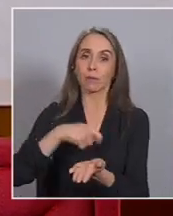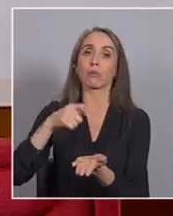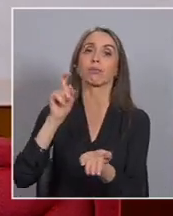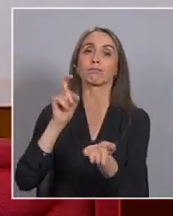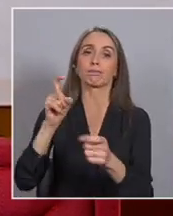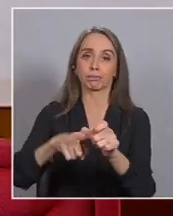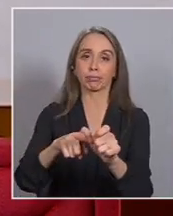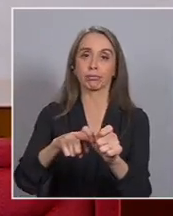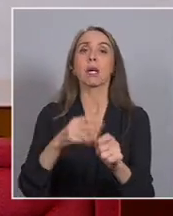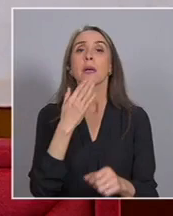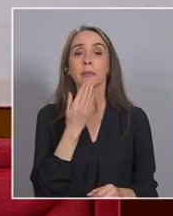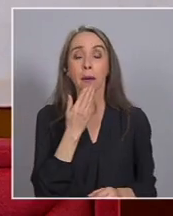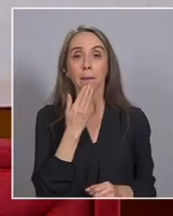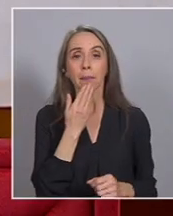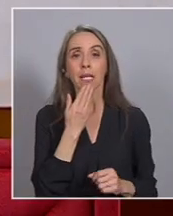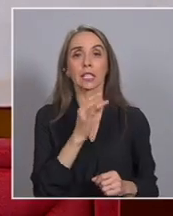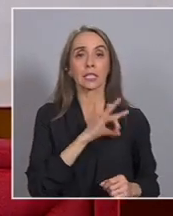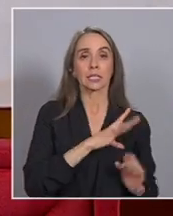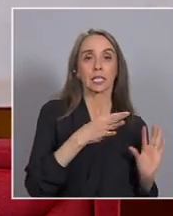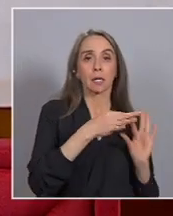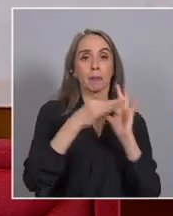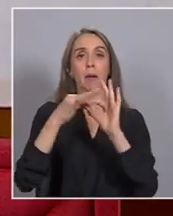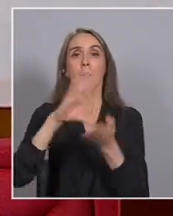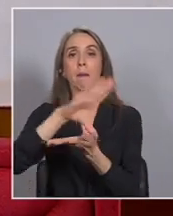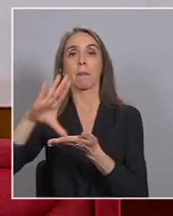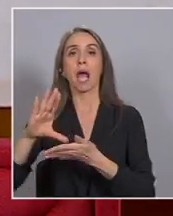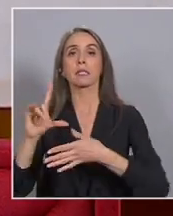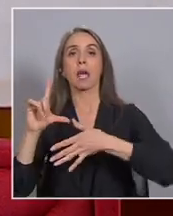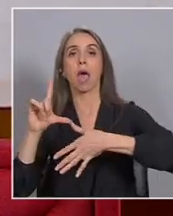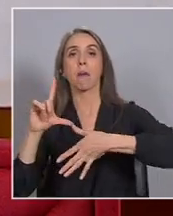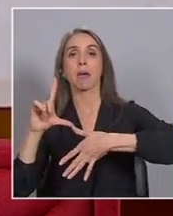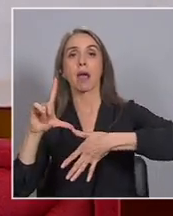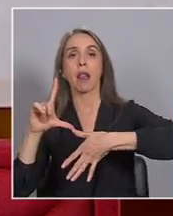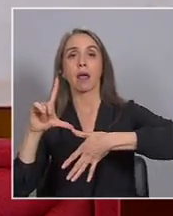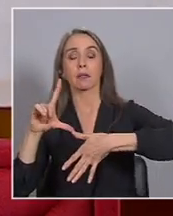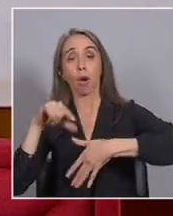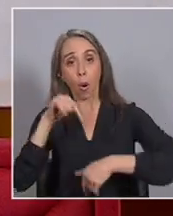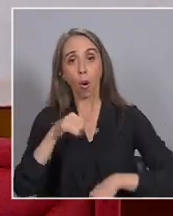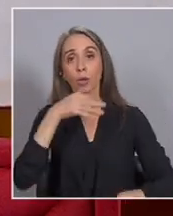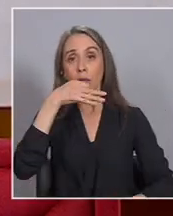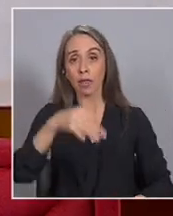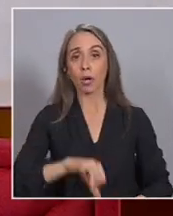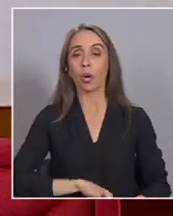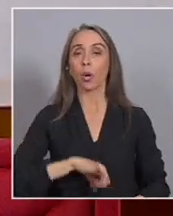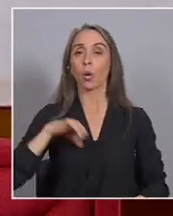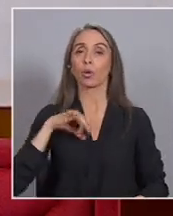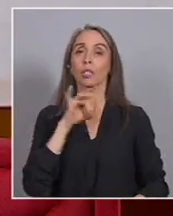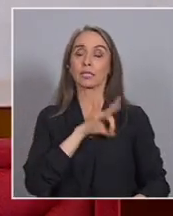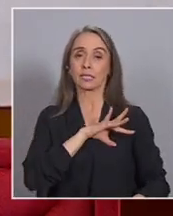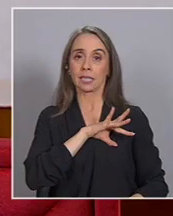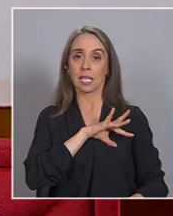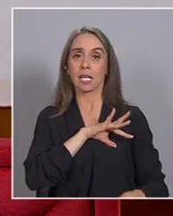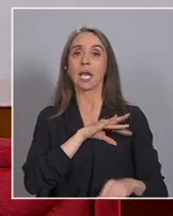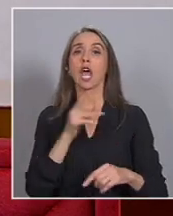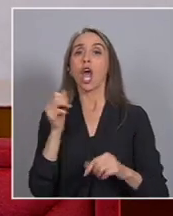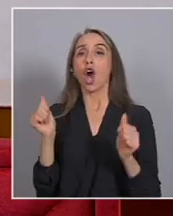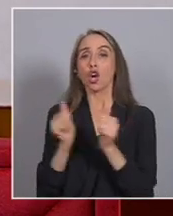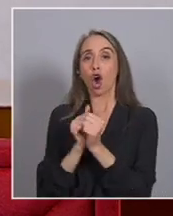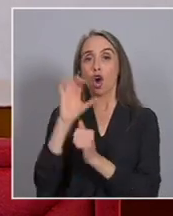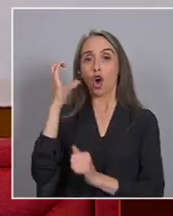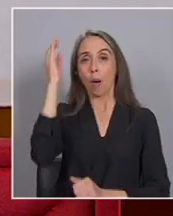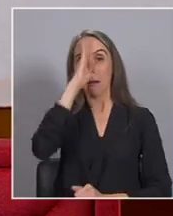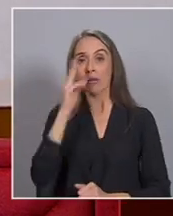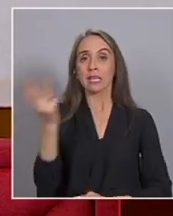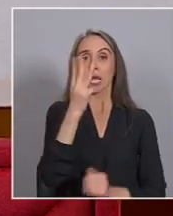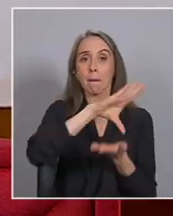estamos estrechando nuestros lazos con América Latina. Y hoy puedo anunciar con orgullo que Chile será coanfitrión, junto a Colombia y